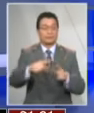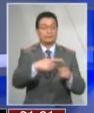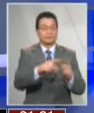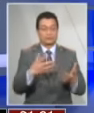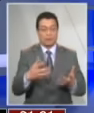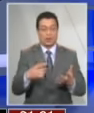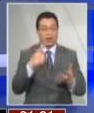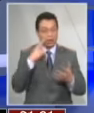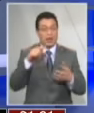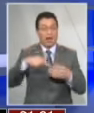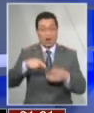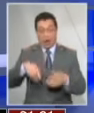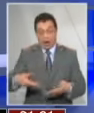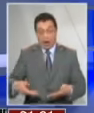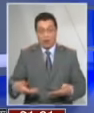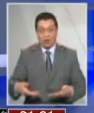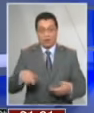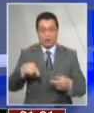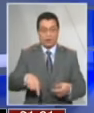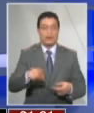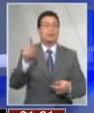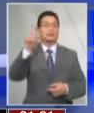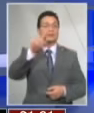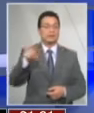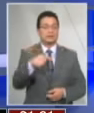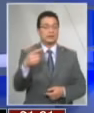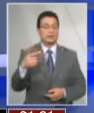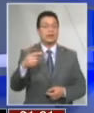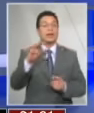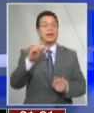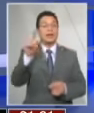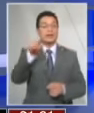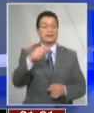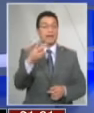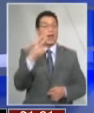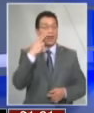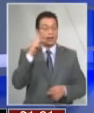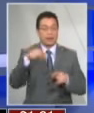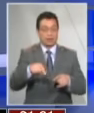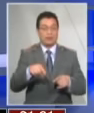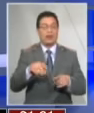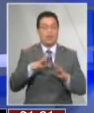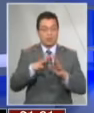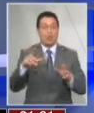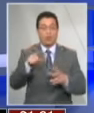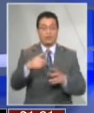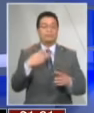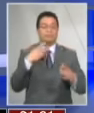en los que, por ahora, el Servicio de Impuestos Internos solo ha sido una gran luz